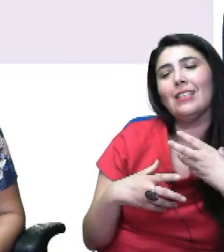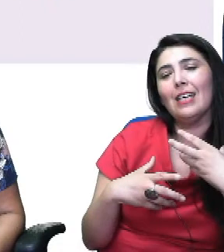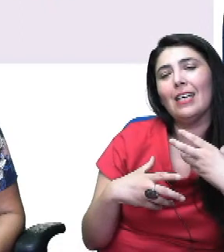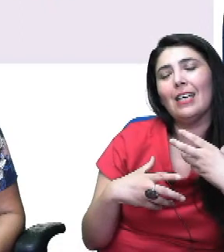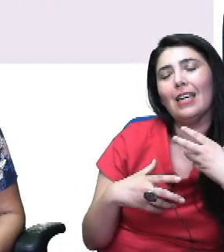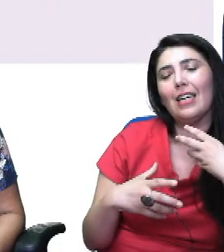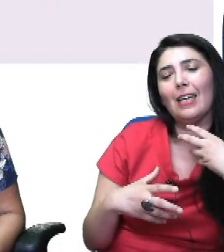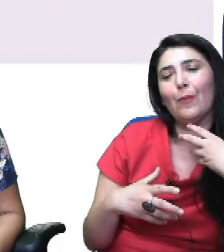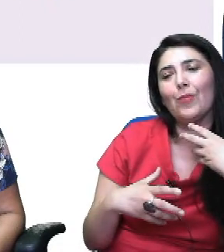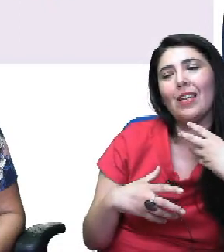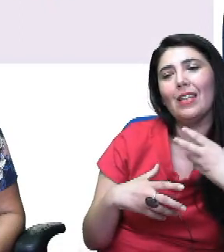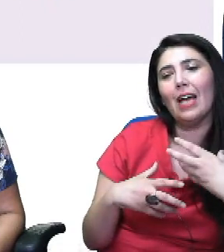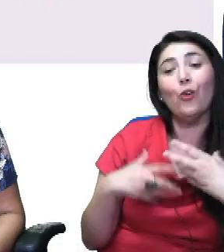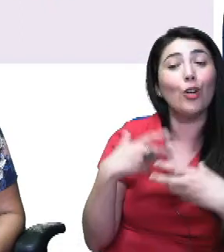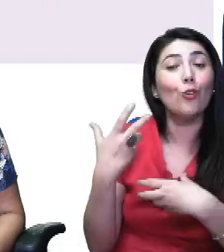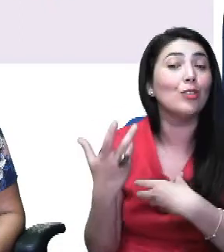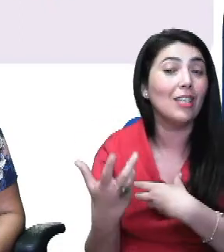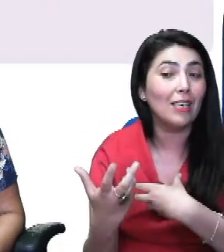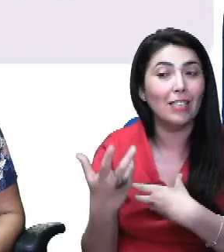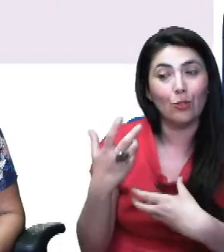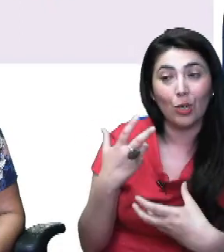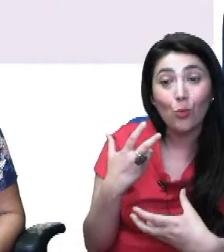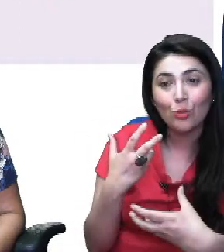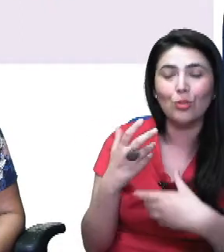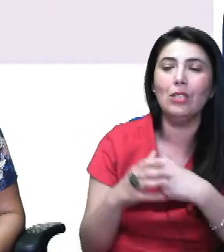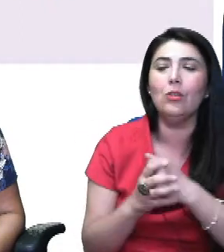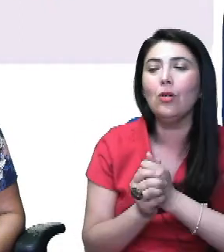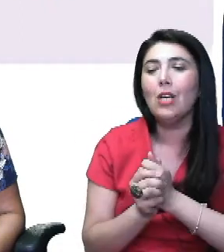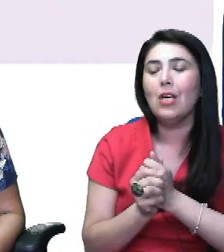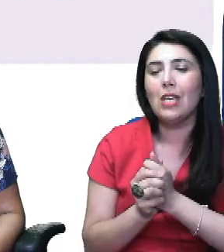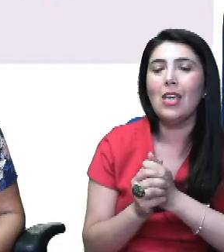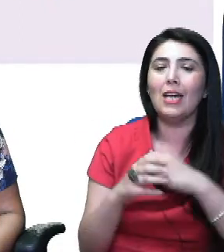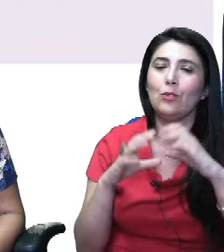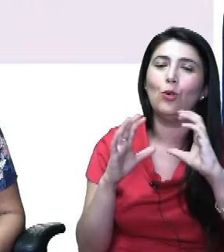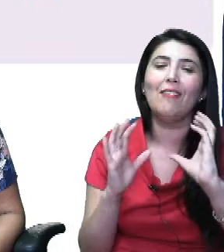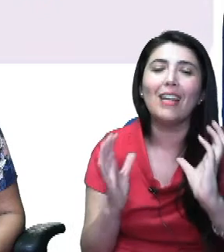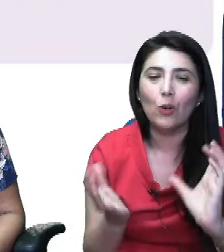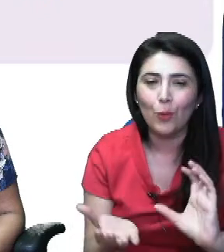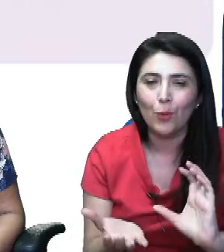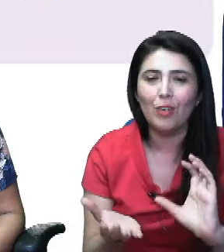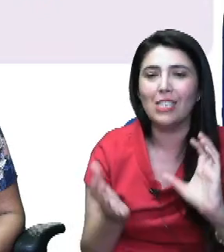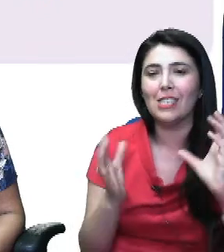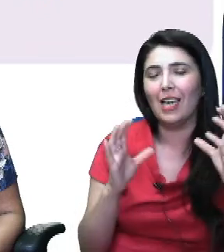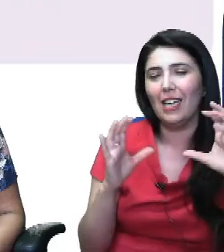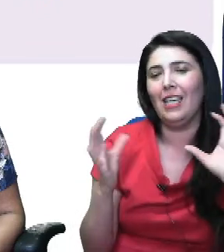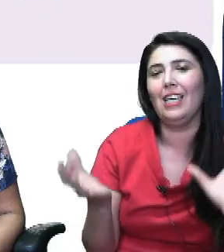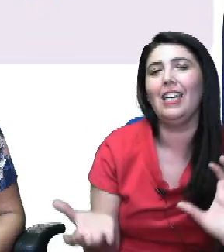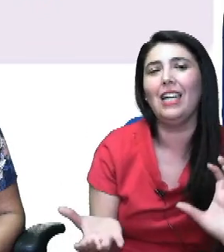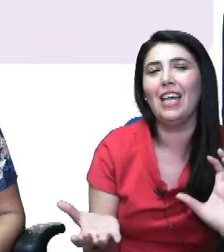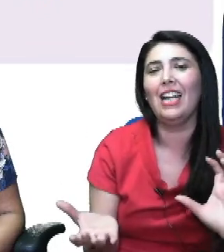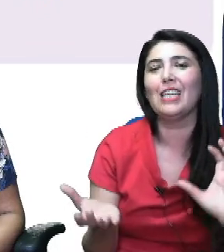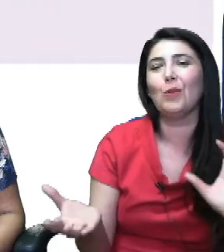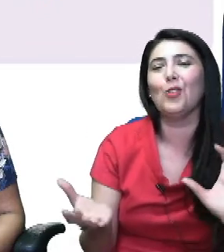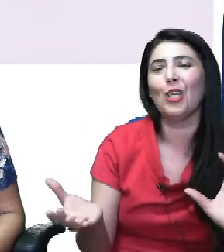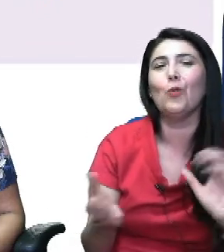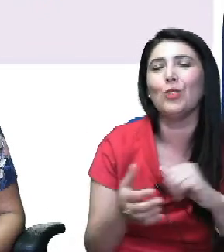se hace tiende a no reconocer estos recursos, ¿cierto? Y a socavar, como muy bien dice